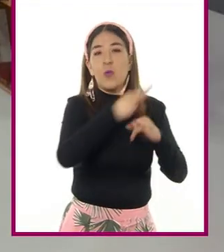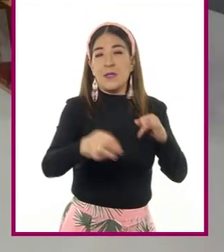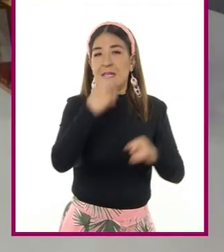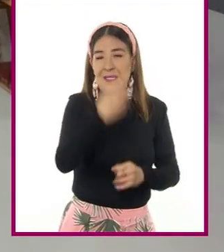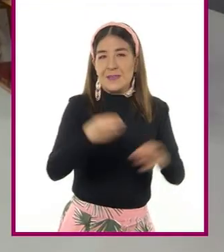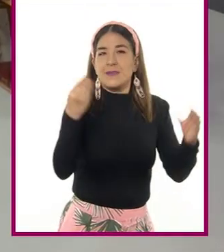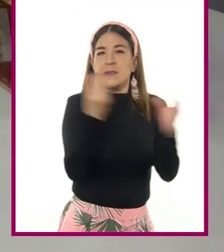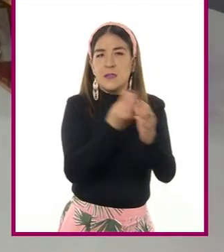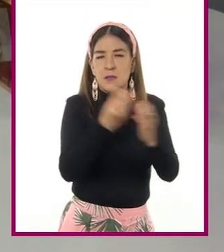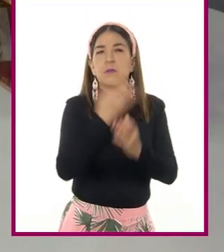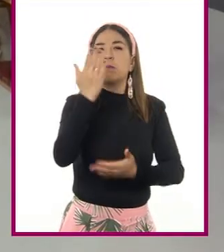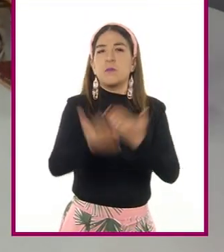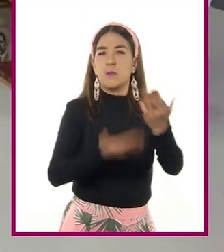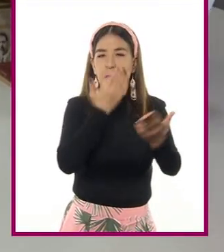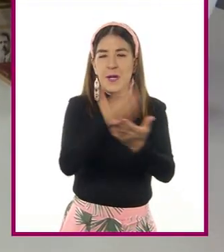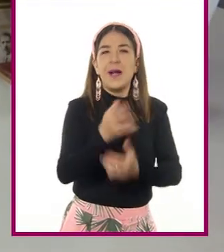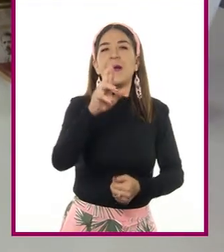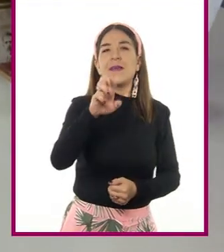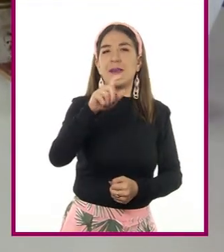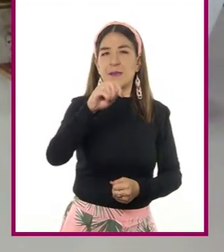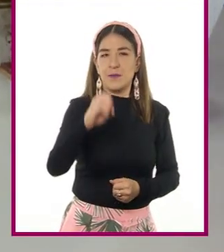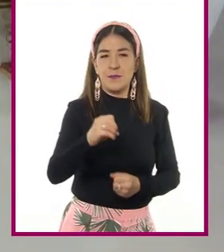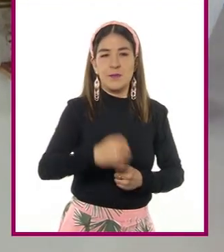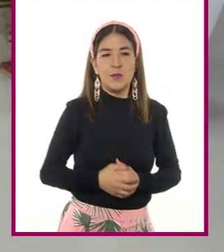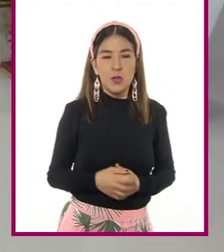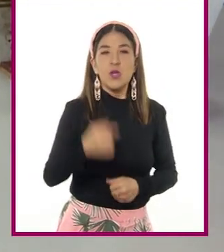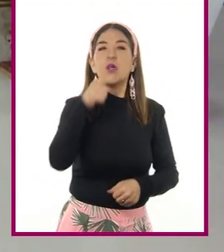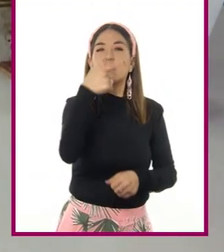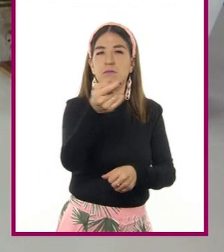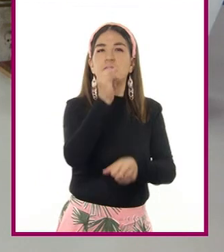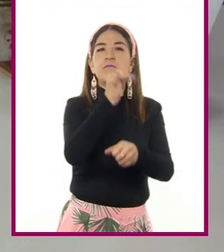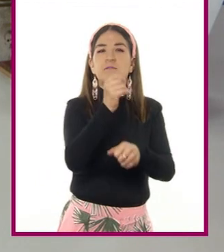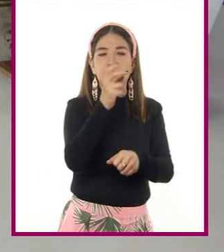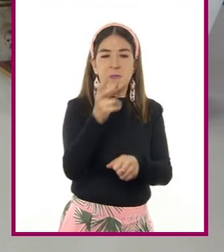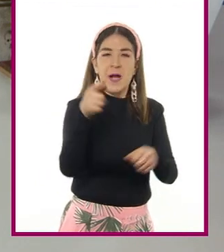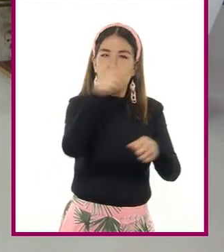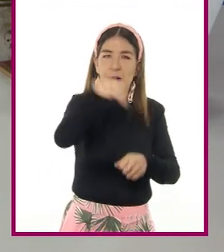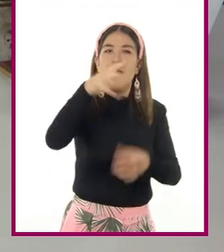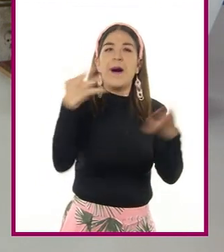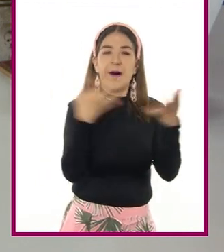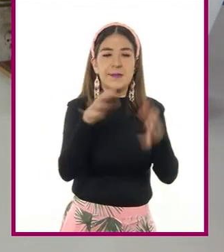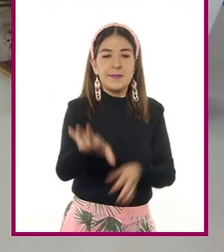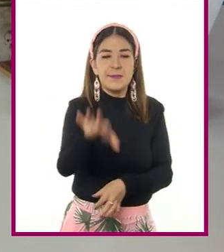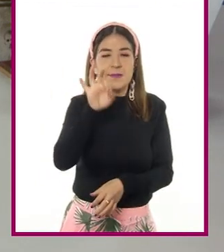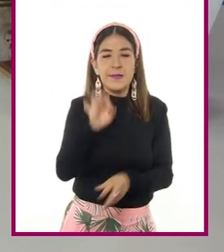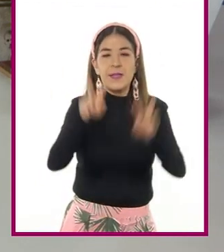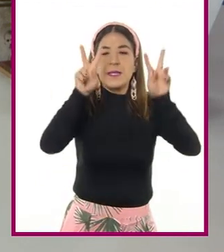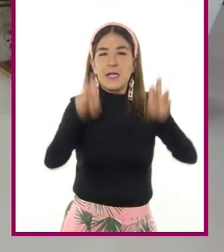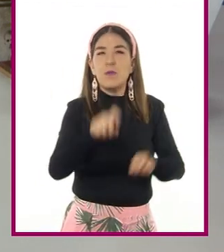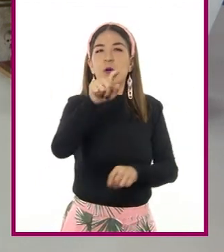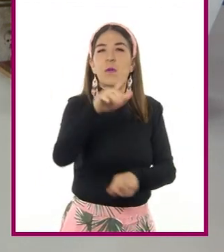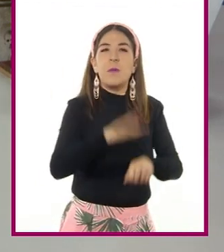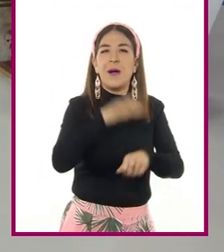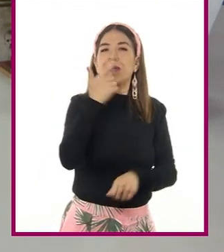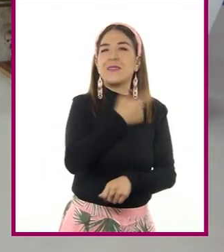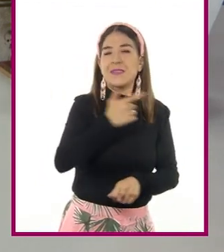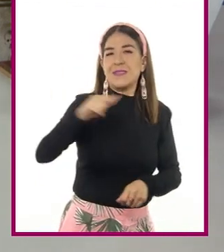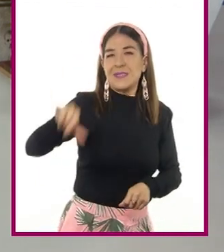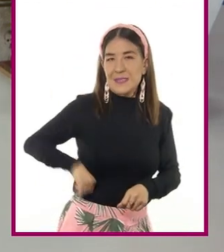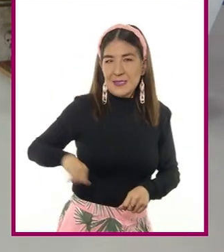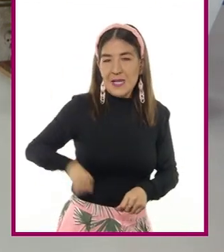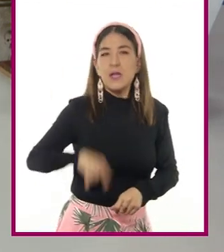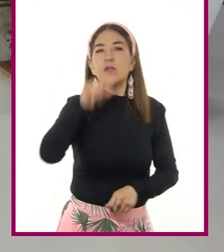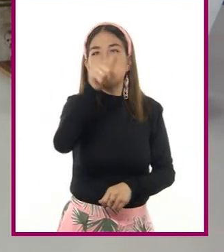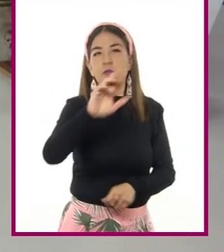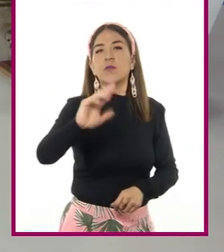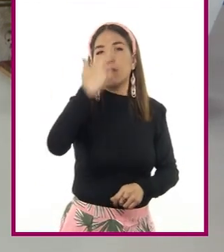esta sesión, les propongo un reto. Les invito a que elijan un tema que sea de su interés. Ya que lo tengan, recuerden